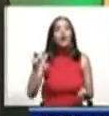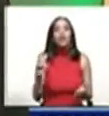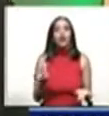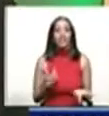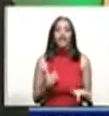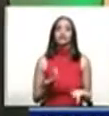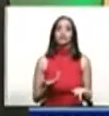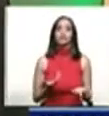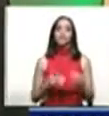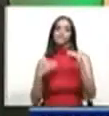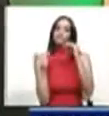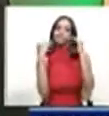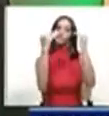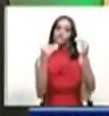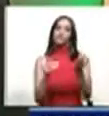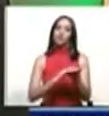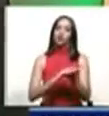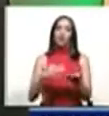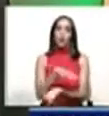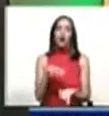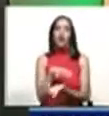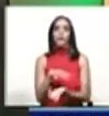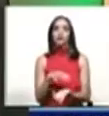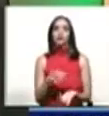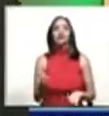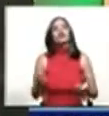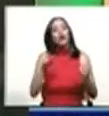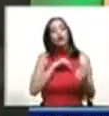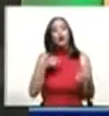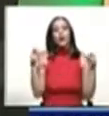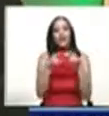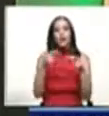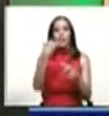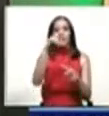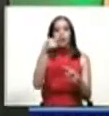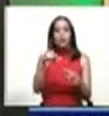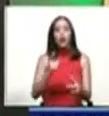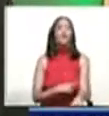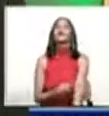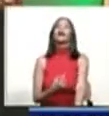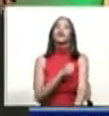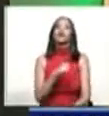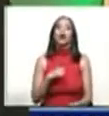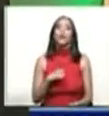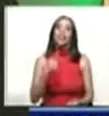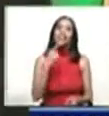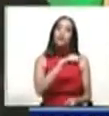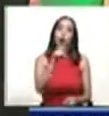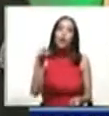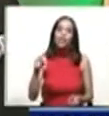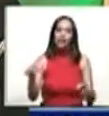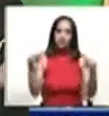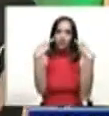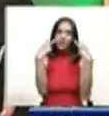a la dificultad. Y nosotros, como equipo de Zurda Conducta, como hermanos que somos, le decimos a usted que nos está viendo, que